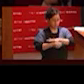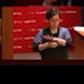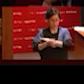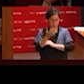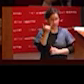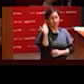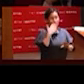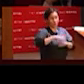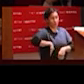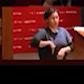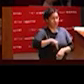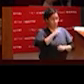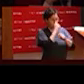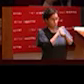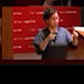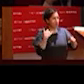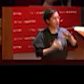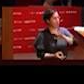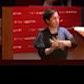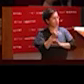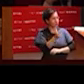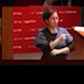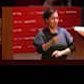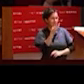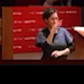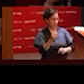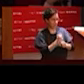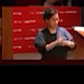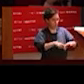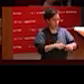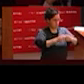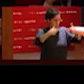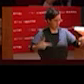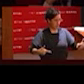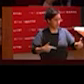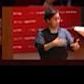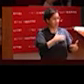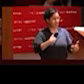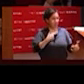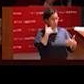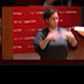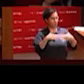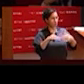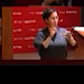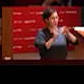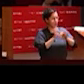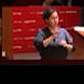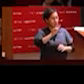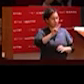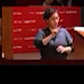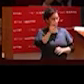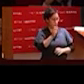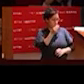último año hemos creado 30 puestos más con lo cual e ha sido un incremento del 21